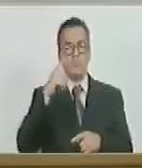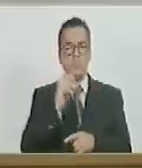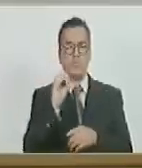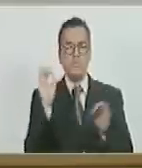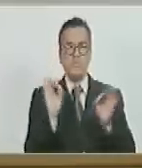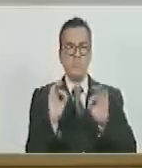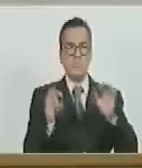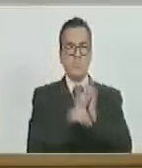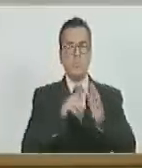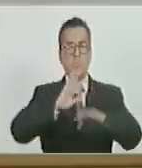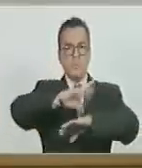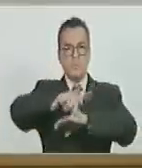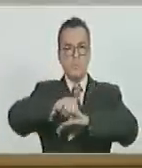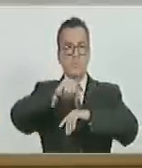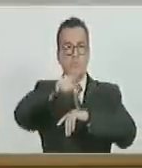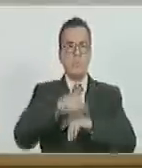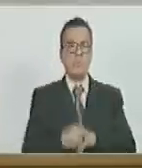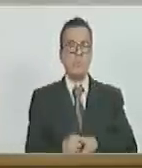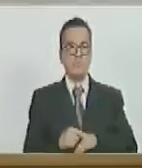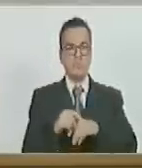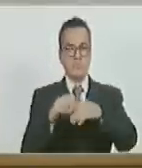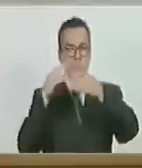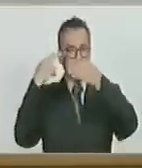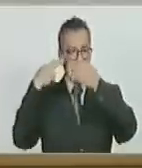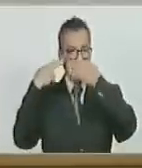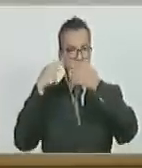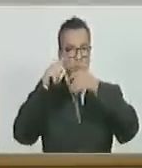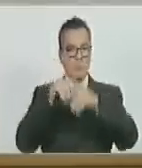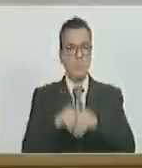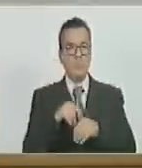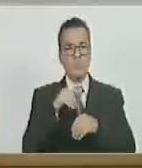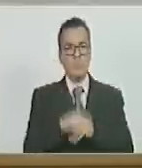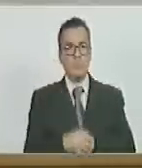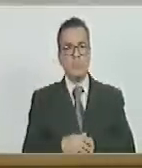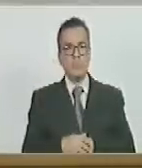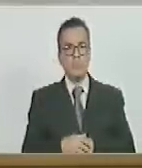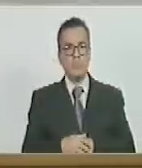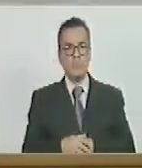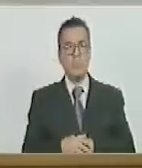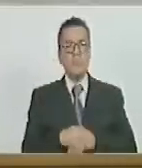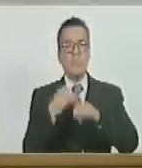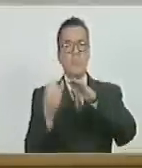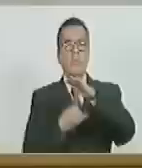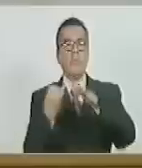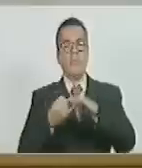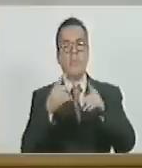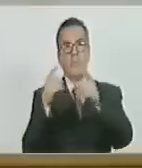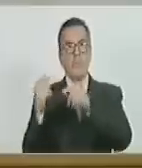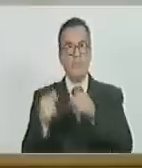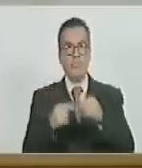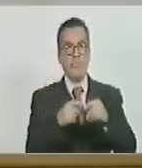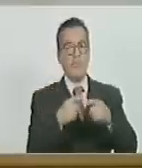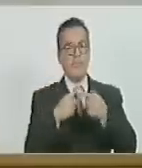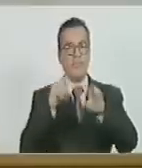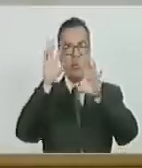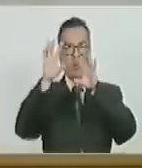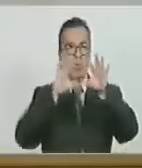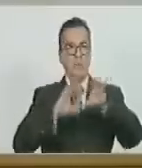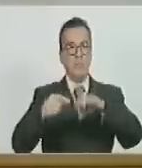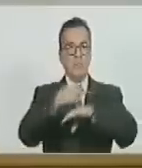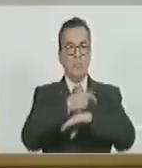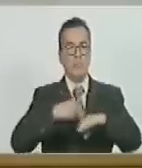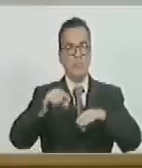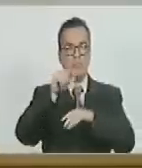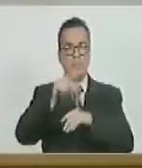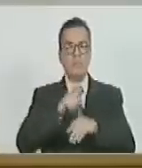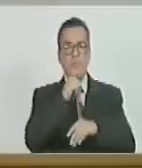ilegítimamente robados, sustraídos, secuestrados por instituciones financieras extranjeras y por gobiernos